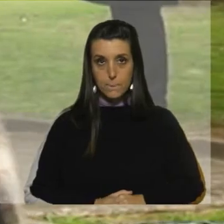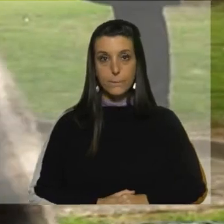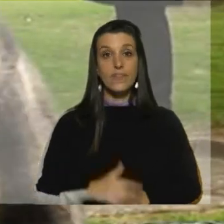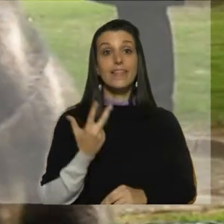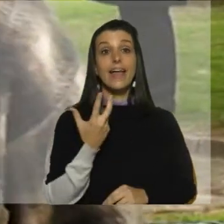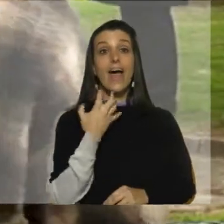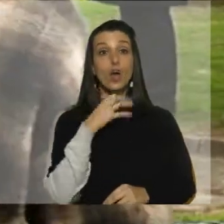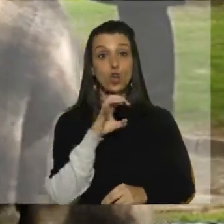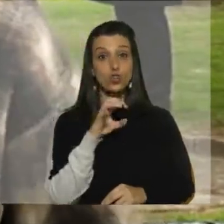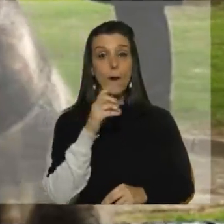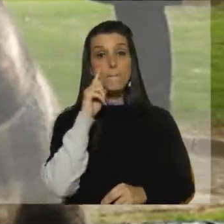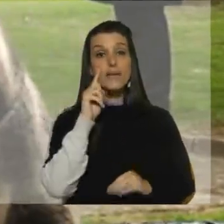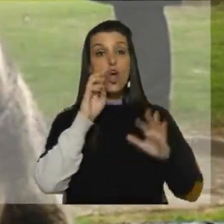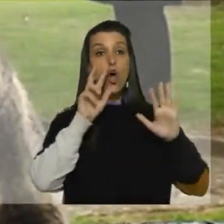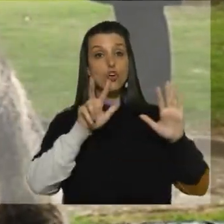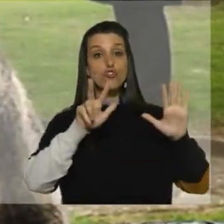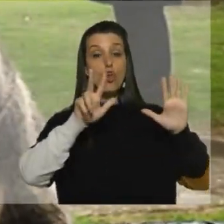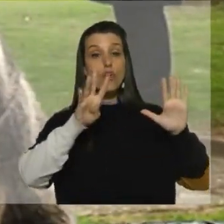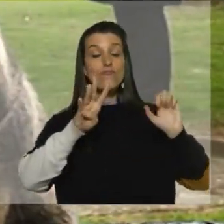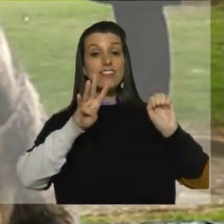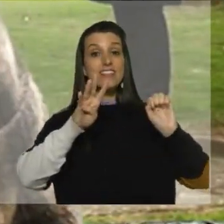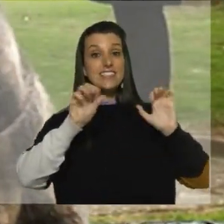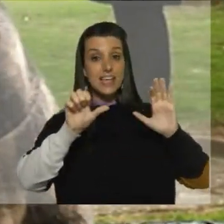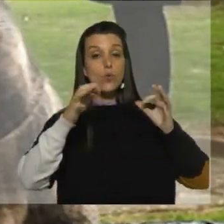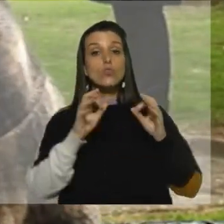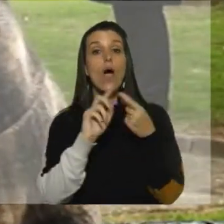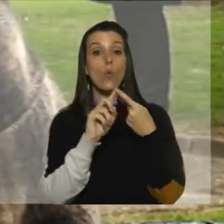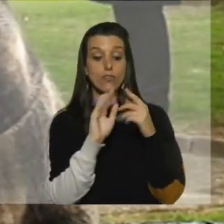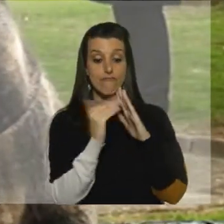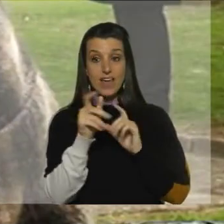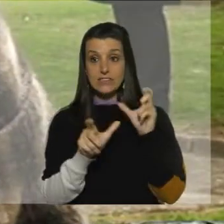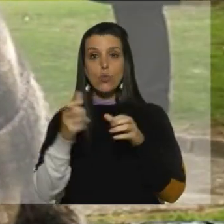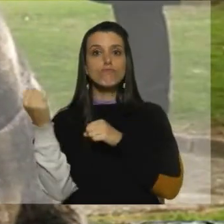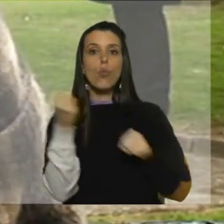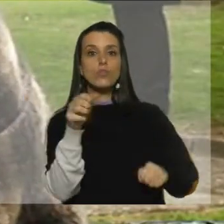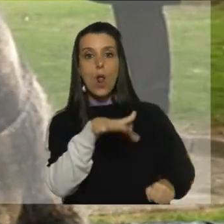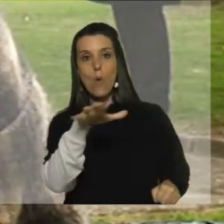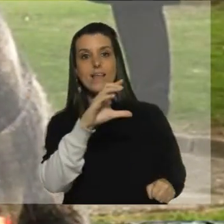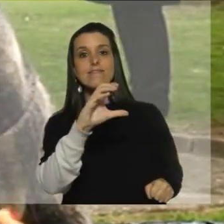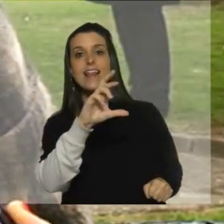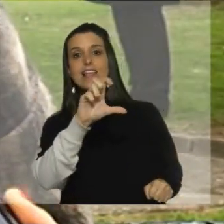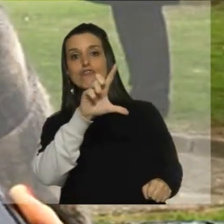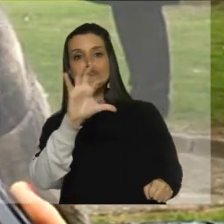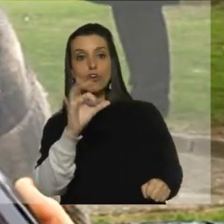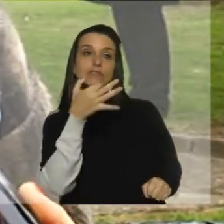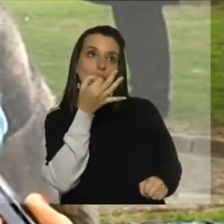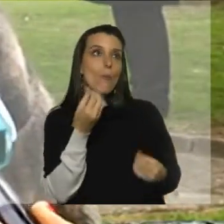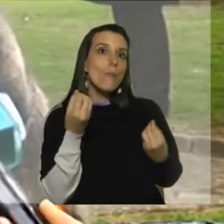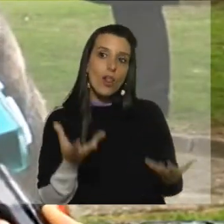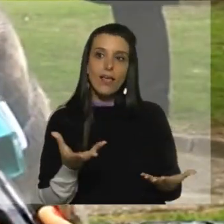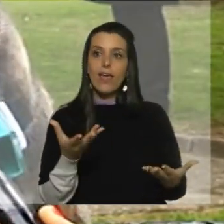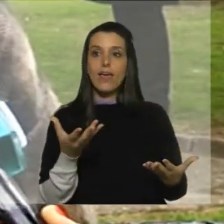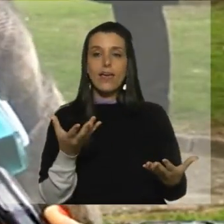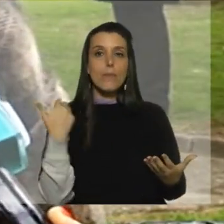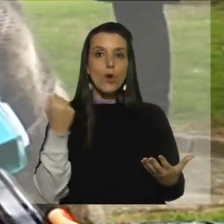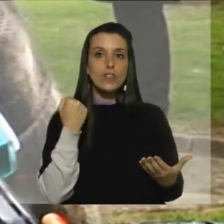De agosto de 1896, por acuerdo de vecinos, se fundó Los Cerrillos. Lo digo de esta manera porque es una